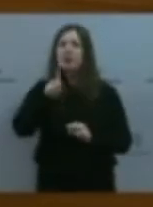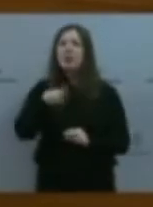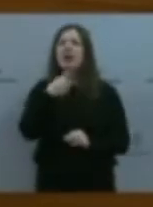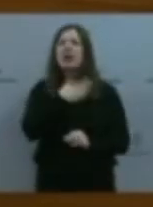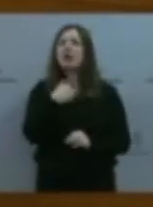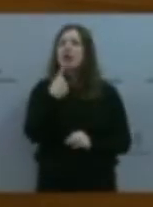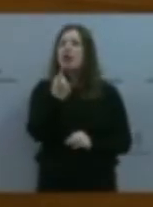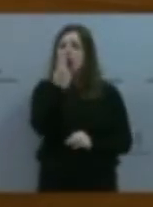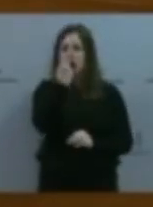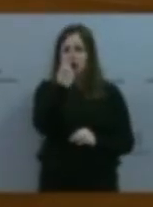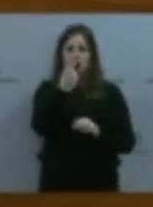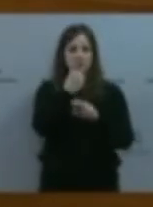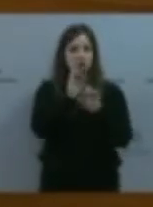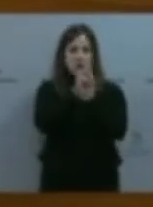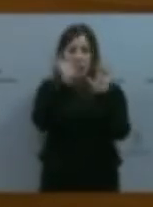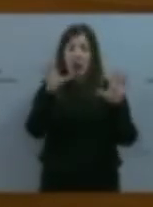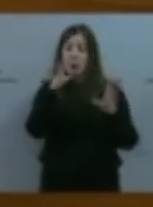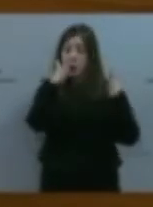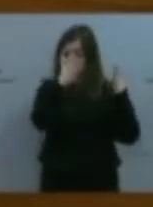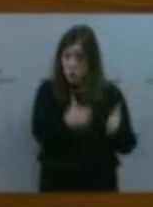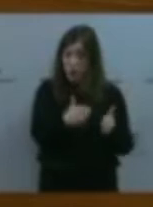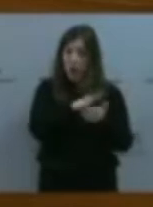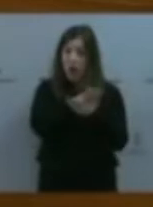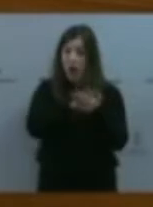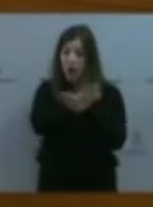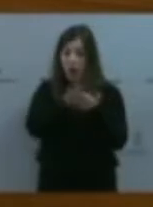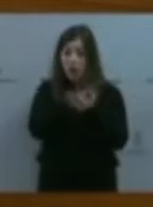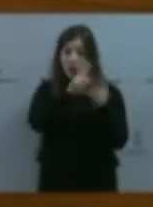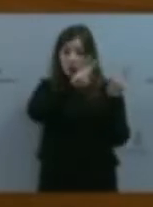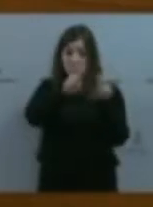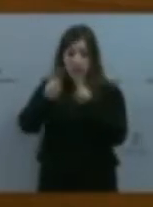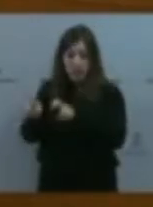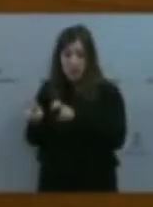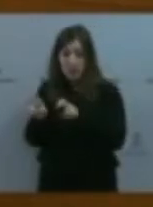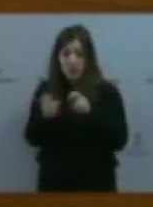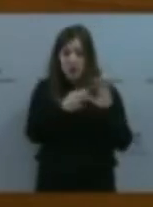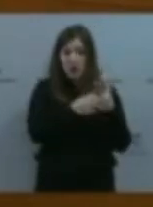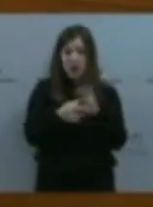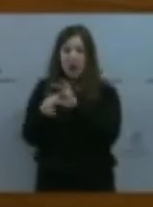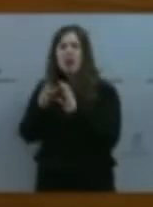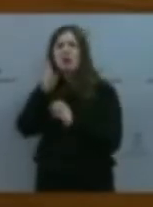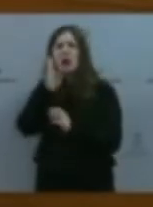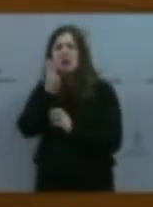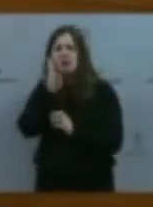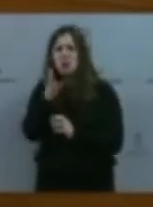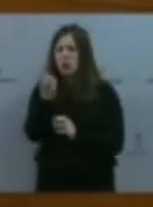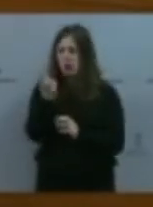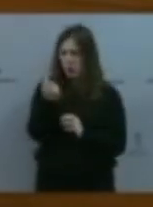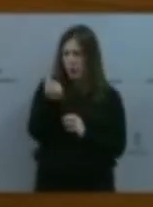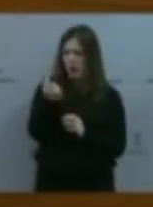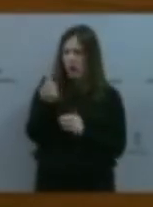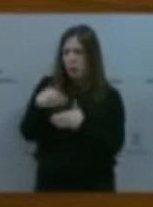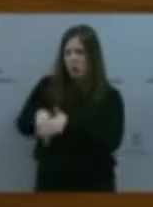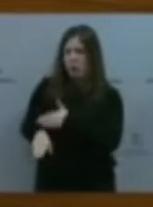referencia a cuestiones que se relacionan con la corrupción y a mí me gusta decir siempre dos cosas al respecto. Este Gobierno ha demostrado tolerancia